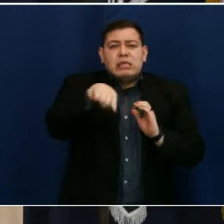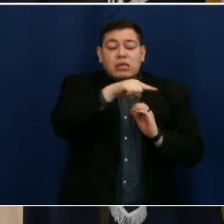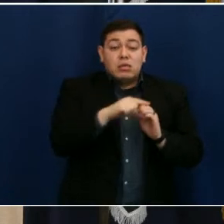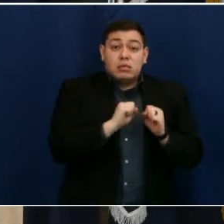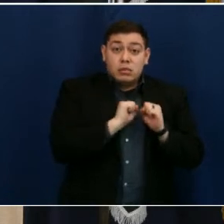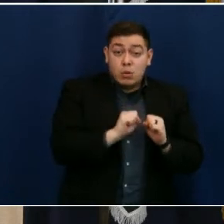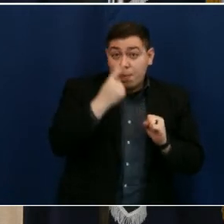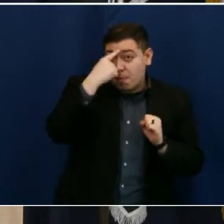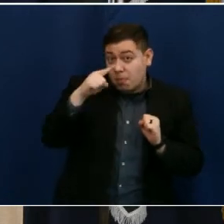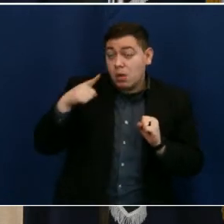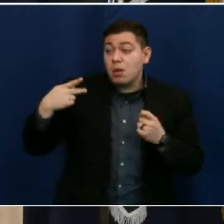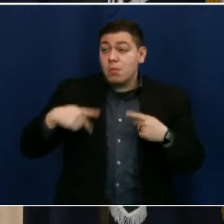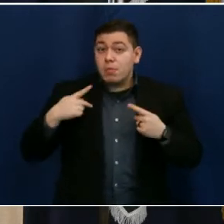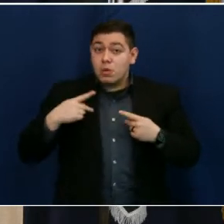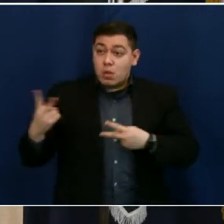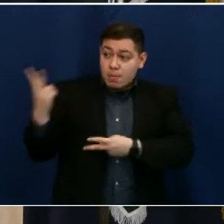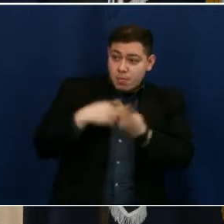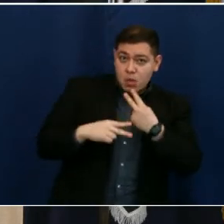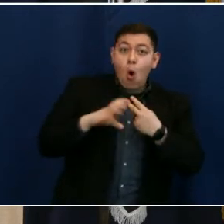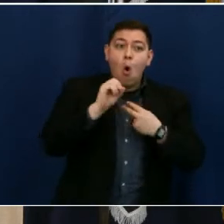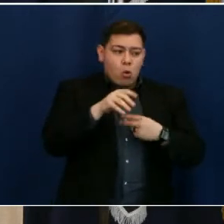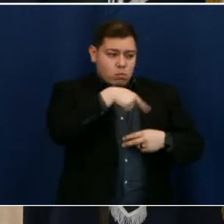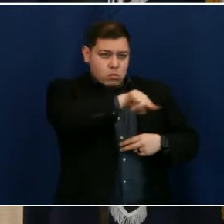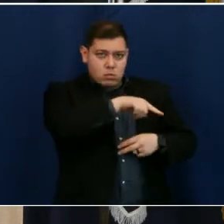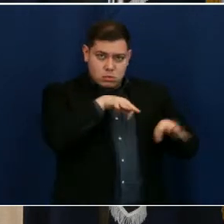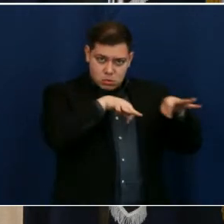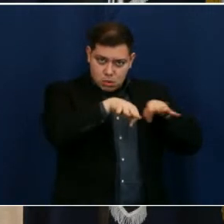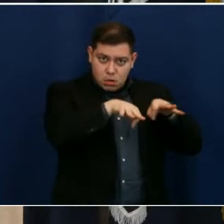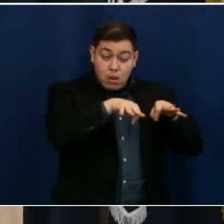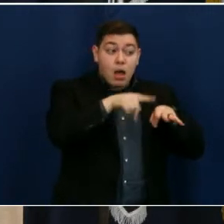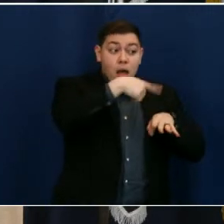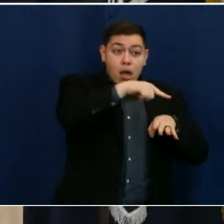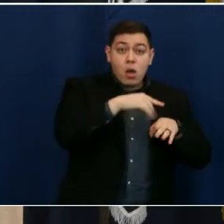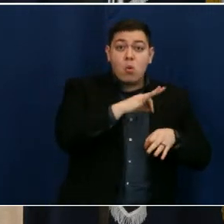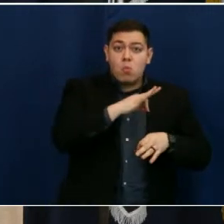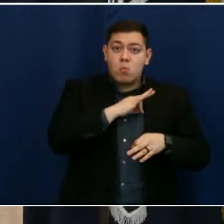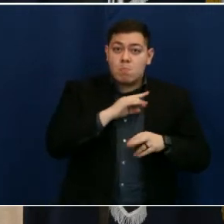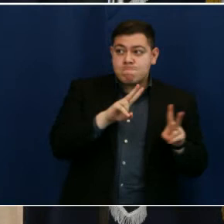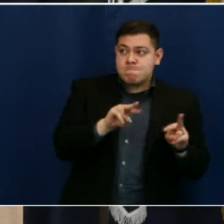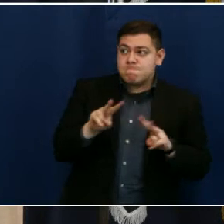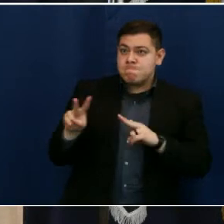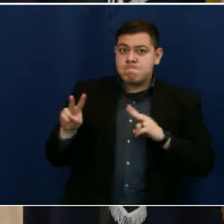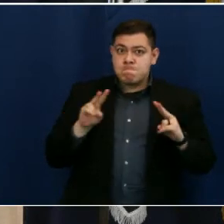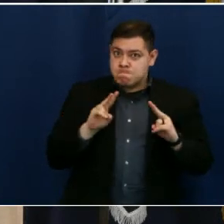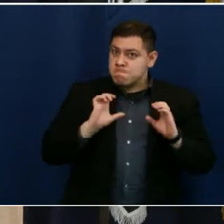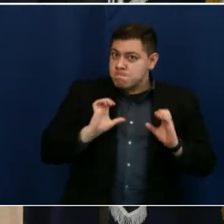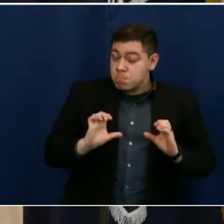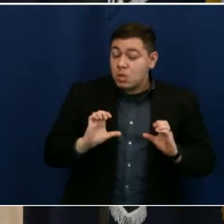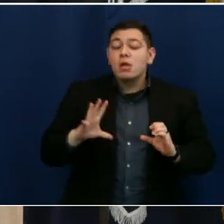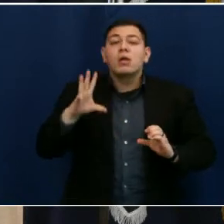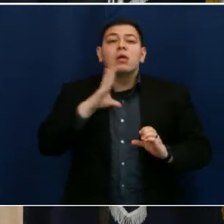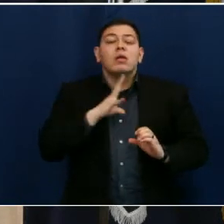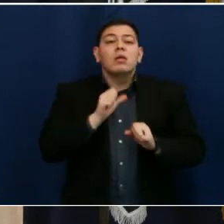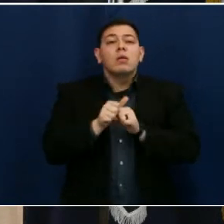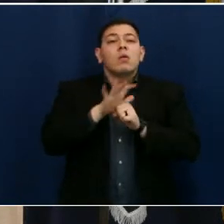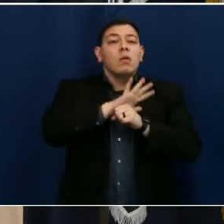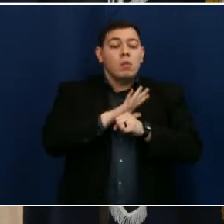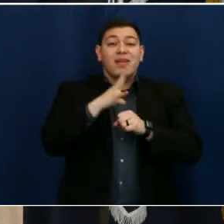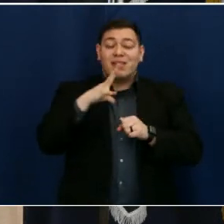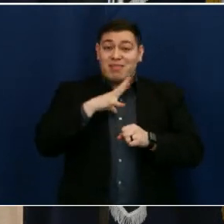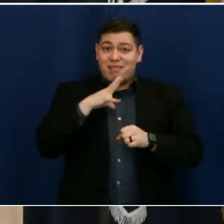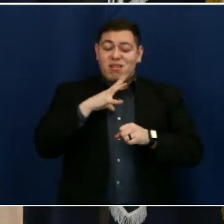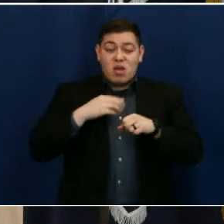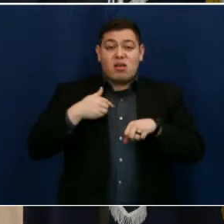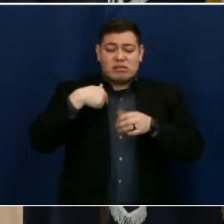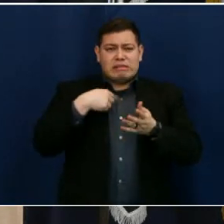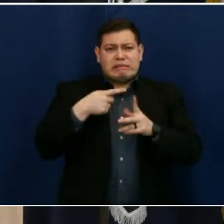e implementando medidas para la seguridad de todos. Las cifras de COVID en las comunidades de interés son muy preocupantes